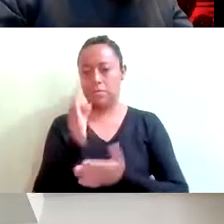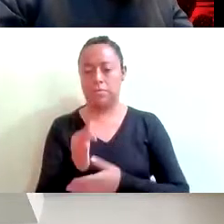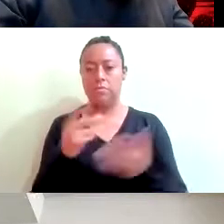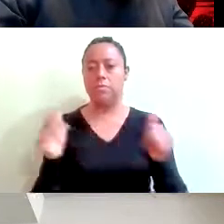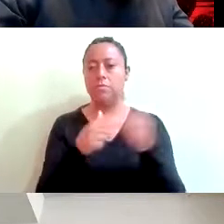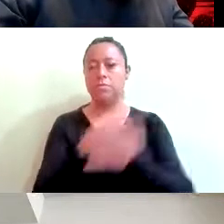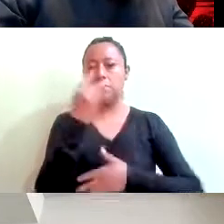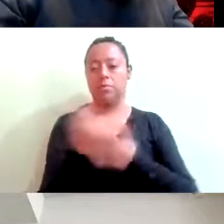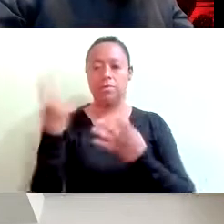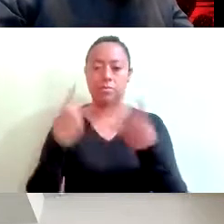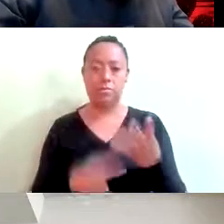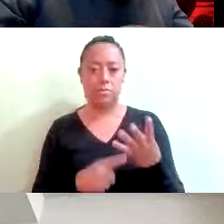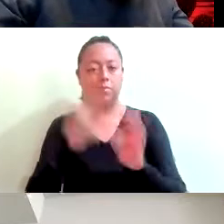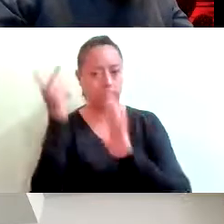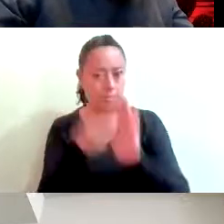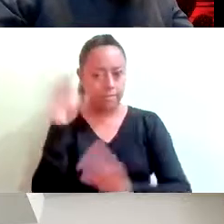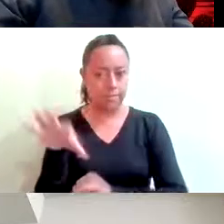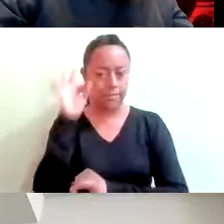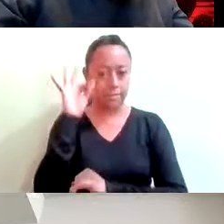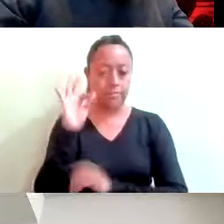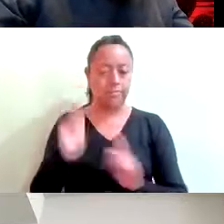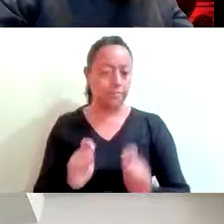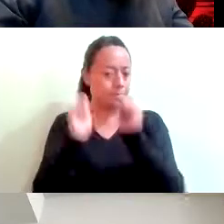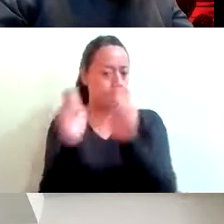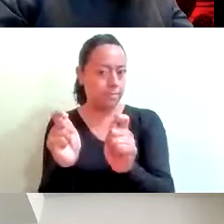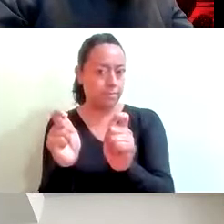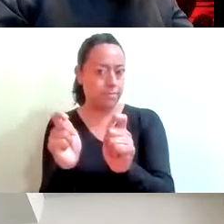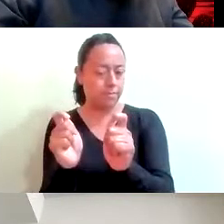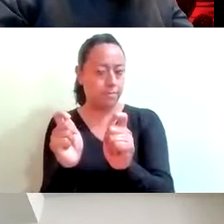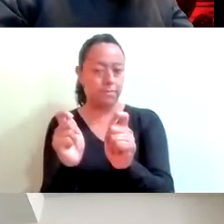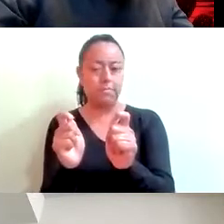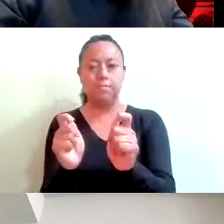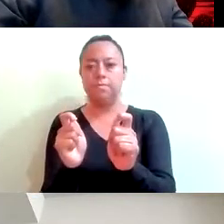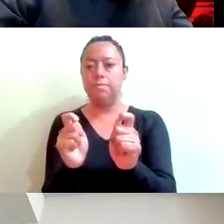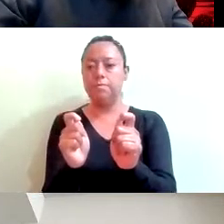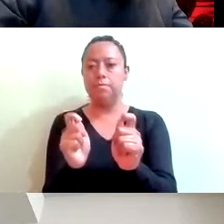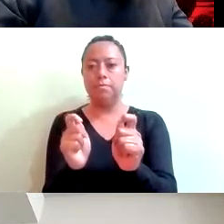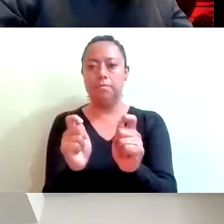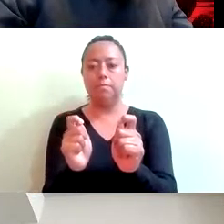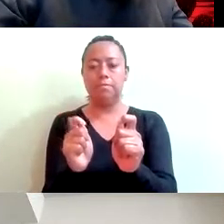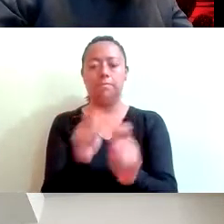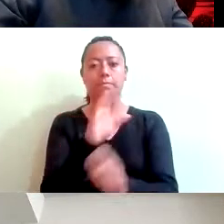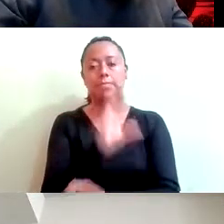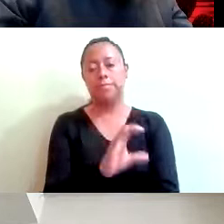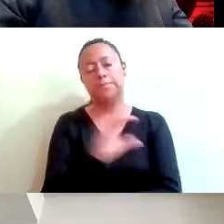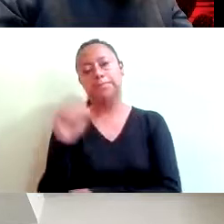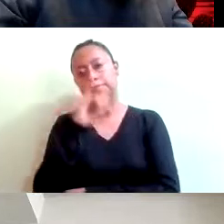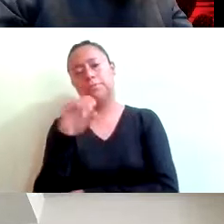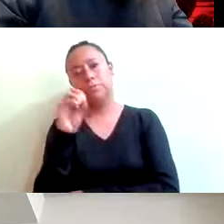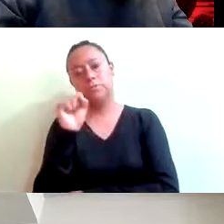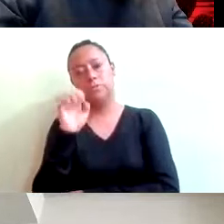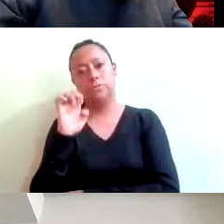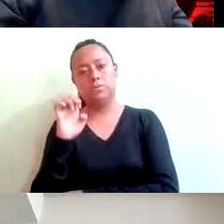relativo a la ratificación de la designación en favor del C. José Arturo de la Rosa